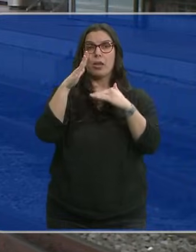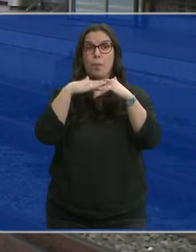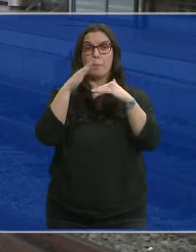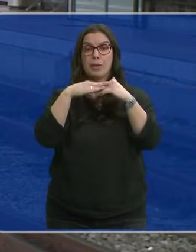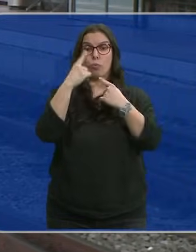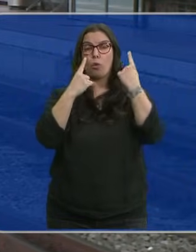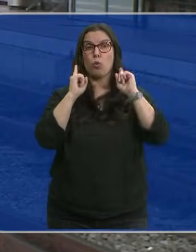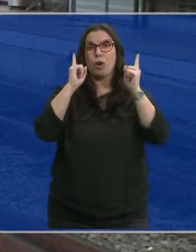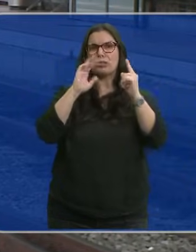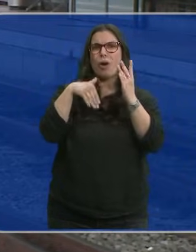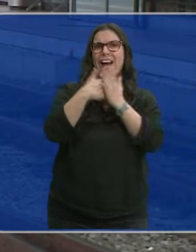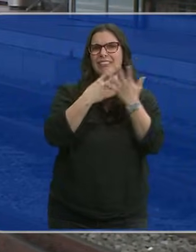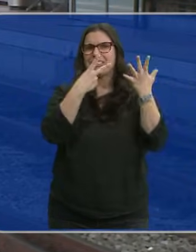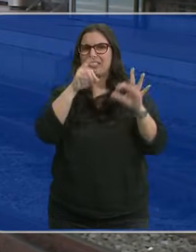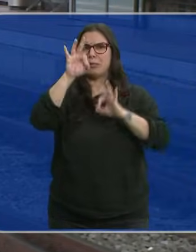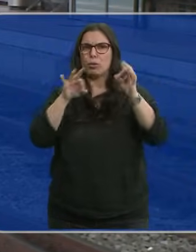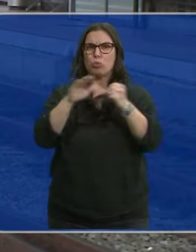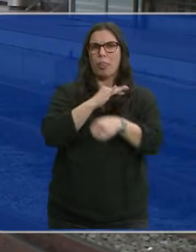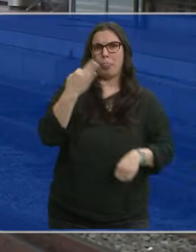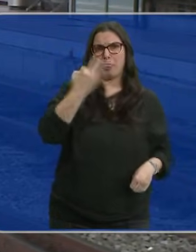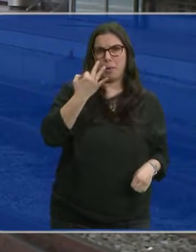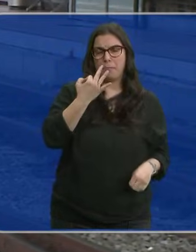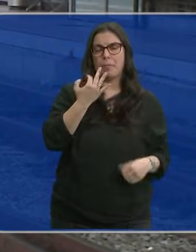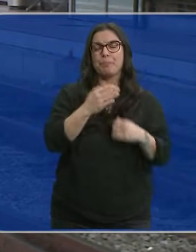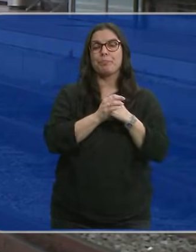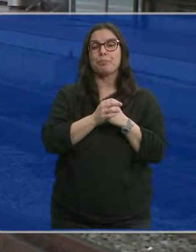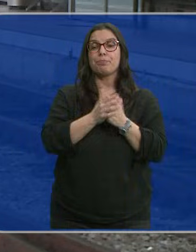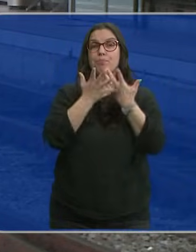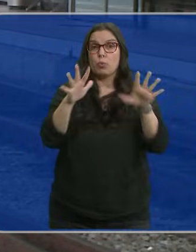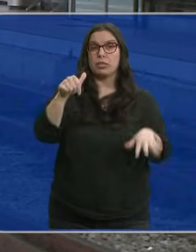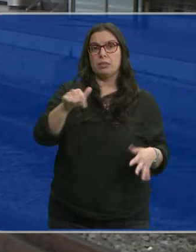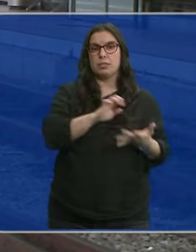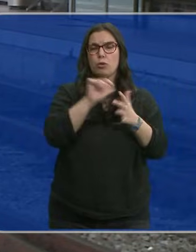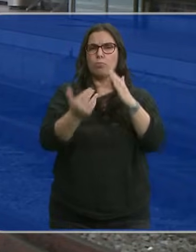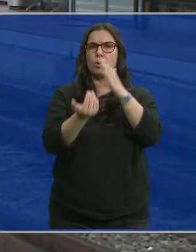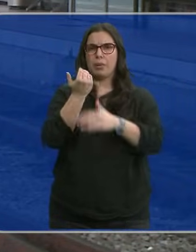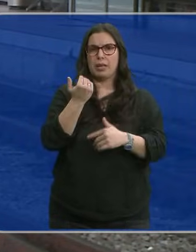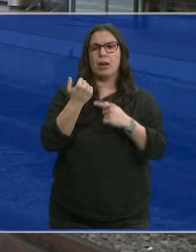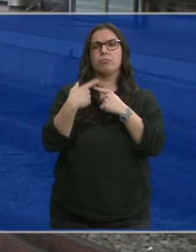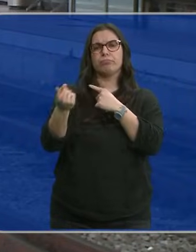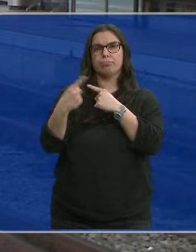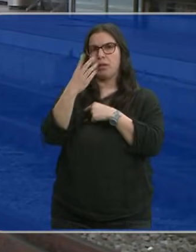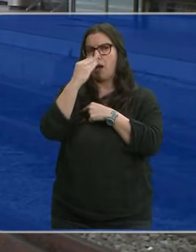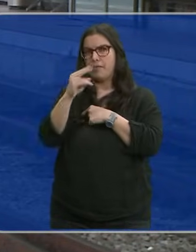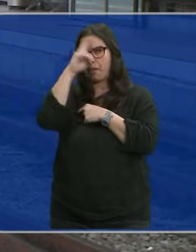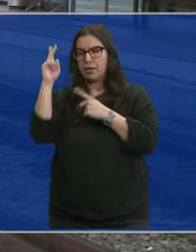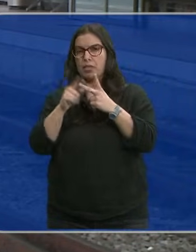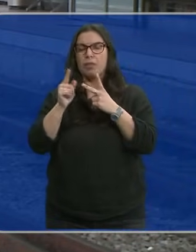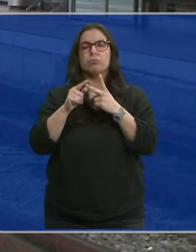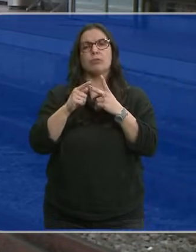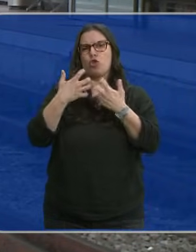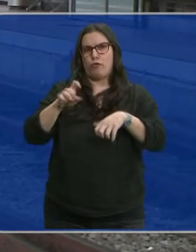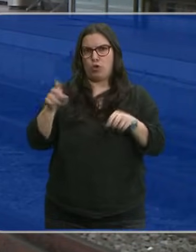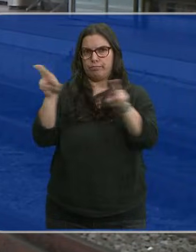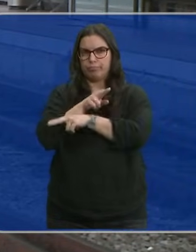fijados en algunos casos llegan al 70%. Pese a ello, aquí en Castilla y León esta mañana algunas conexiones por alta velocidad con Madrid no